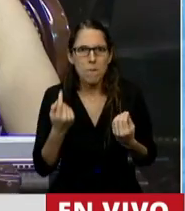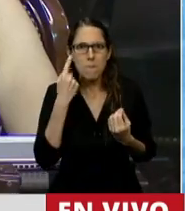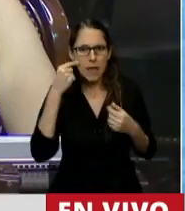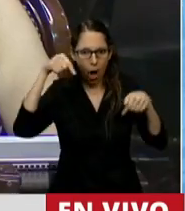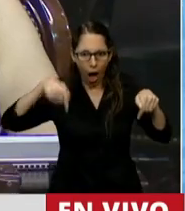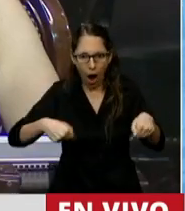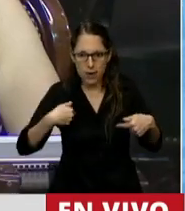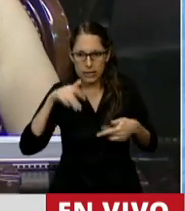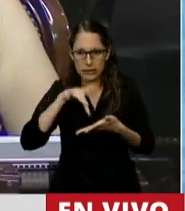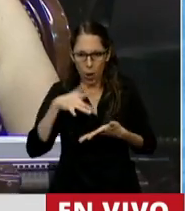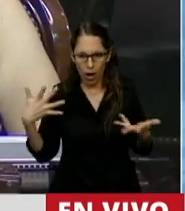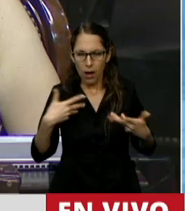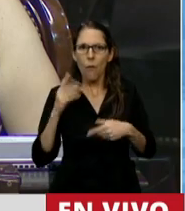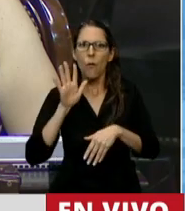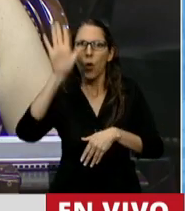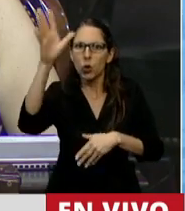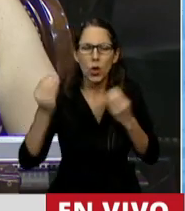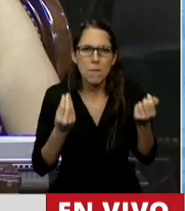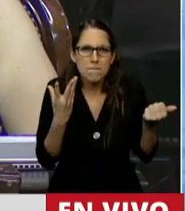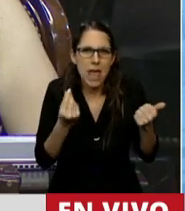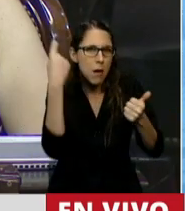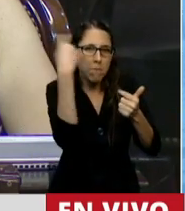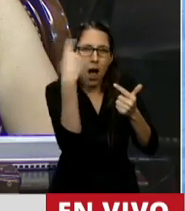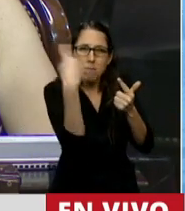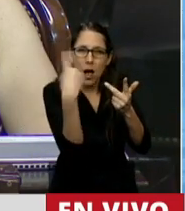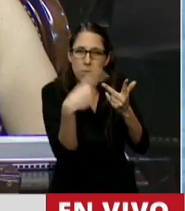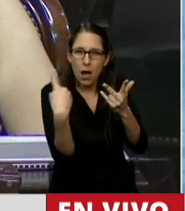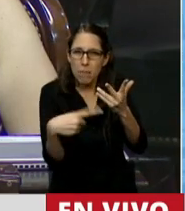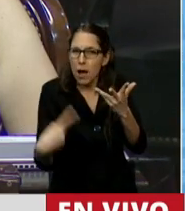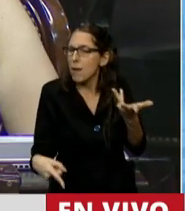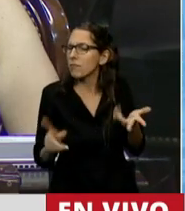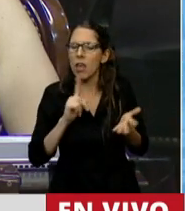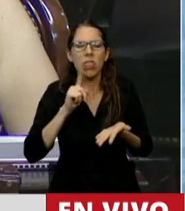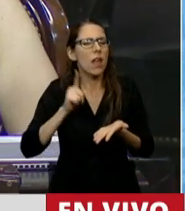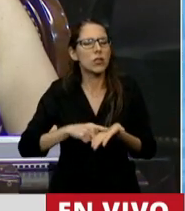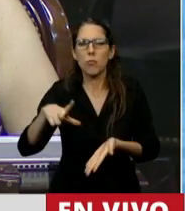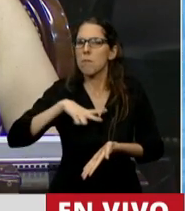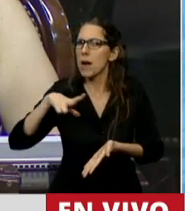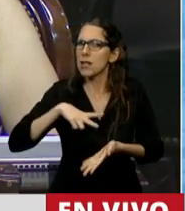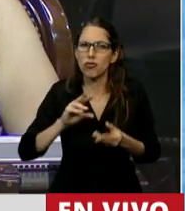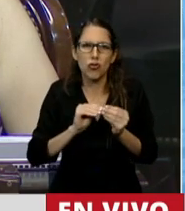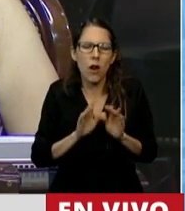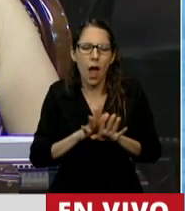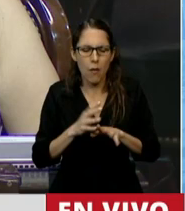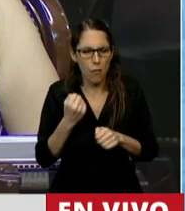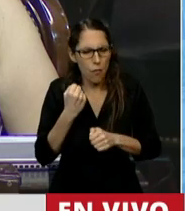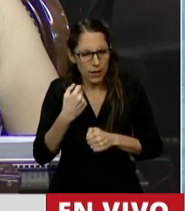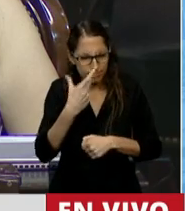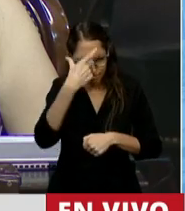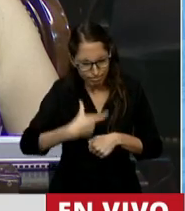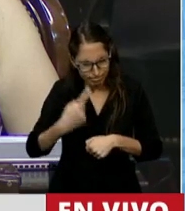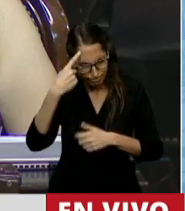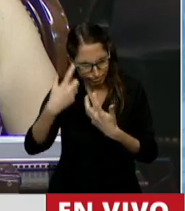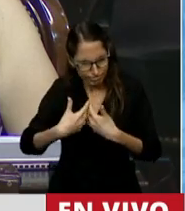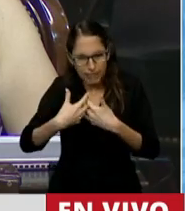futuro. En fin, cada decisión es tan íntima, tan intensa, tan fuerte, que nos atraviesa